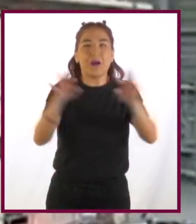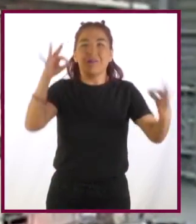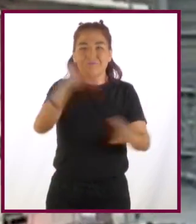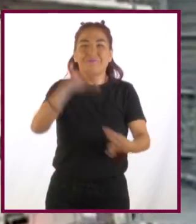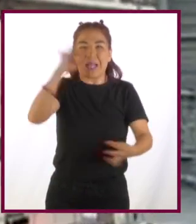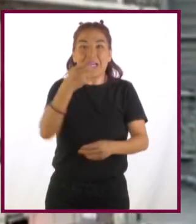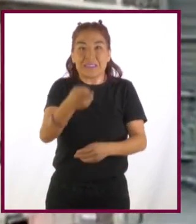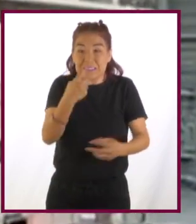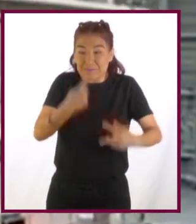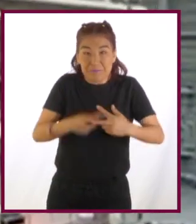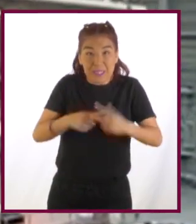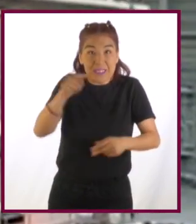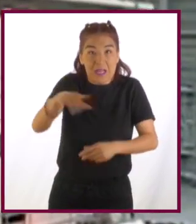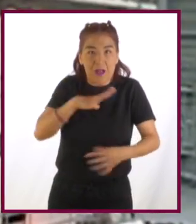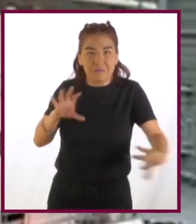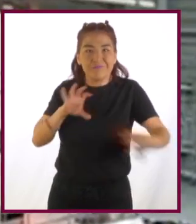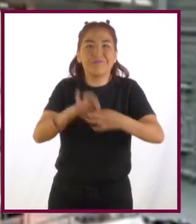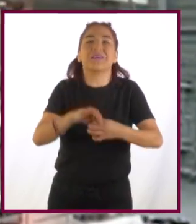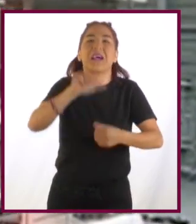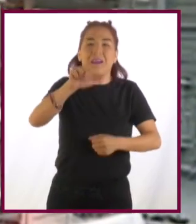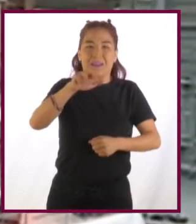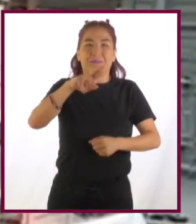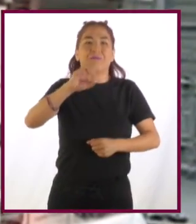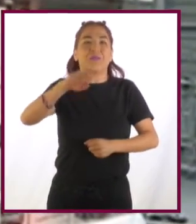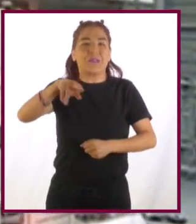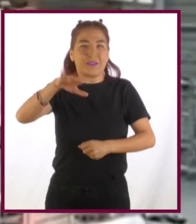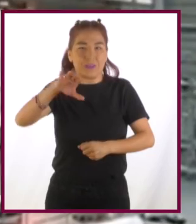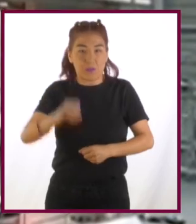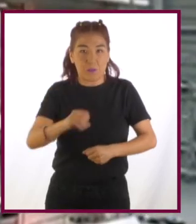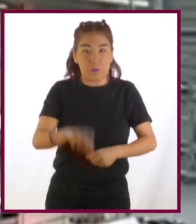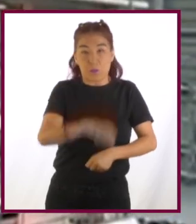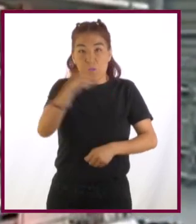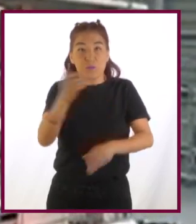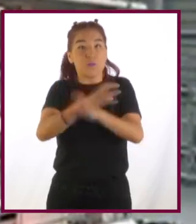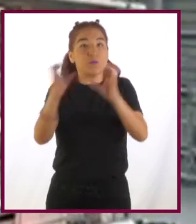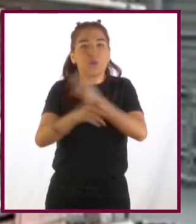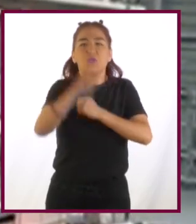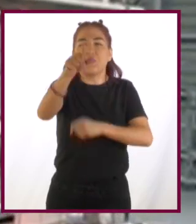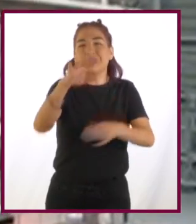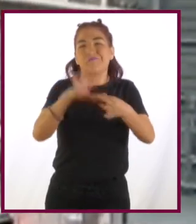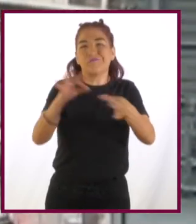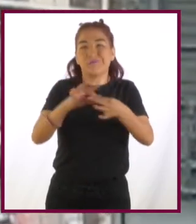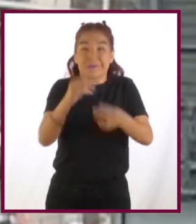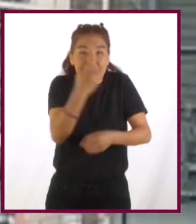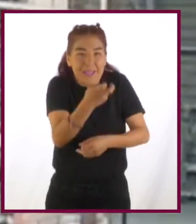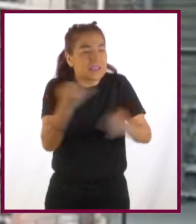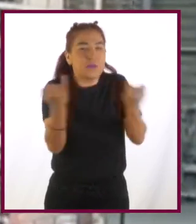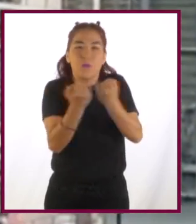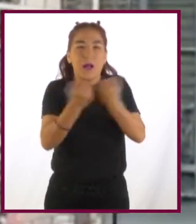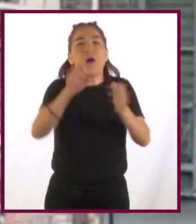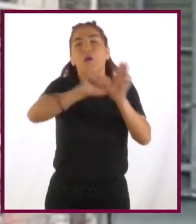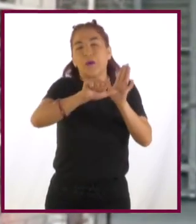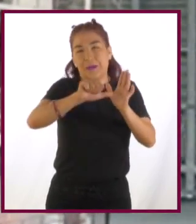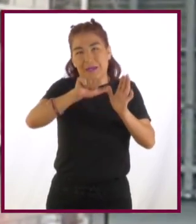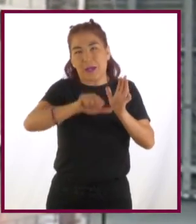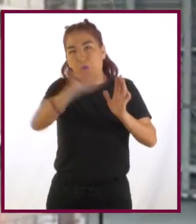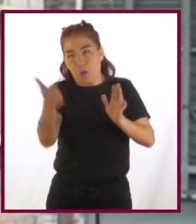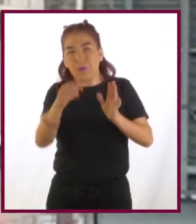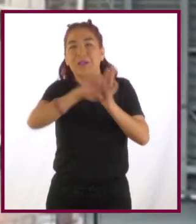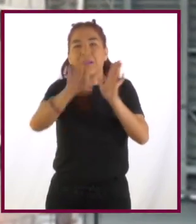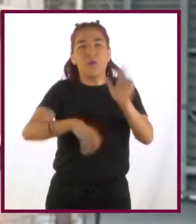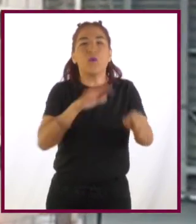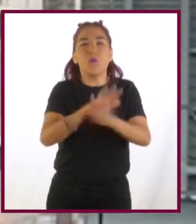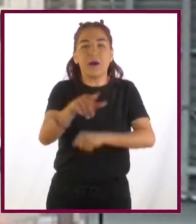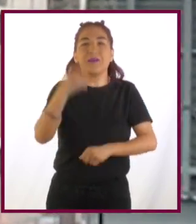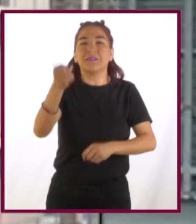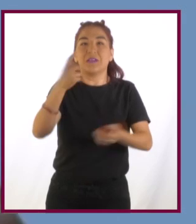Ahí están esos modelos matemáticos de armónico. Ajá. Y cualquier objeto que tú me digas es así. Por ejemplo, otro